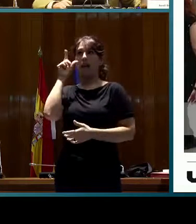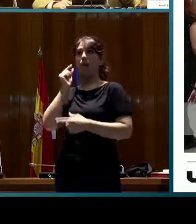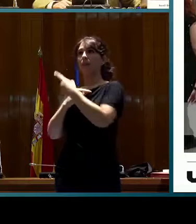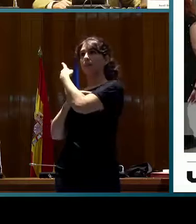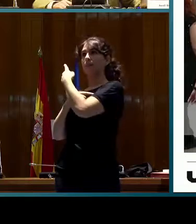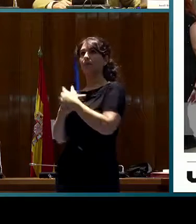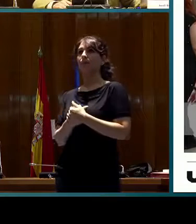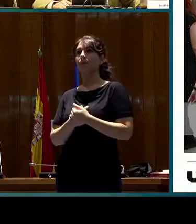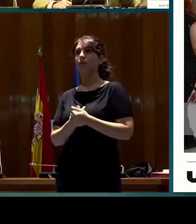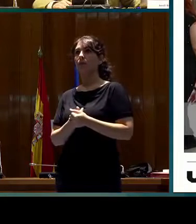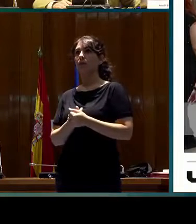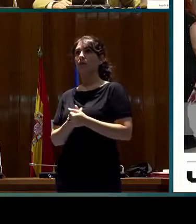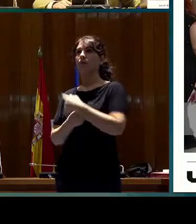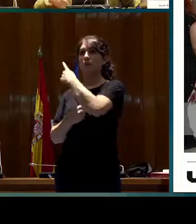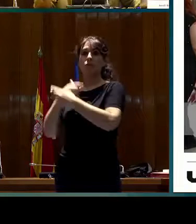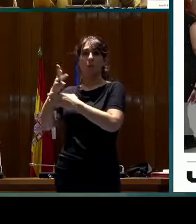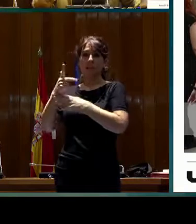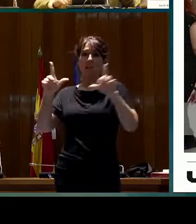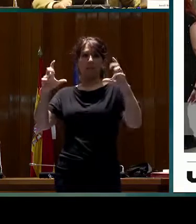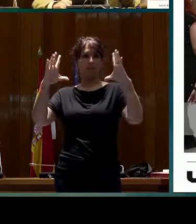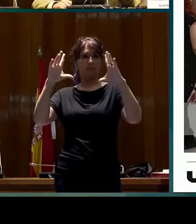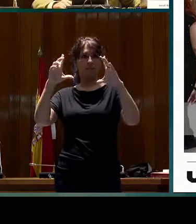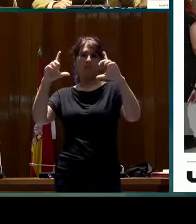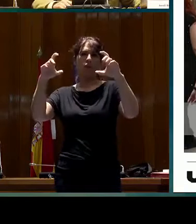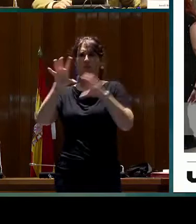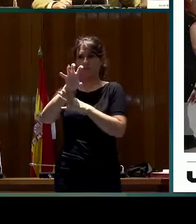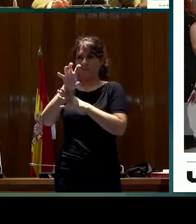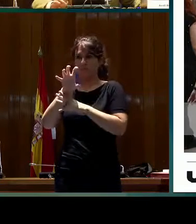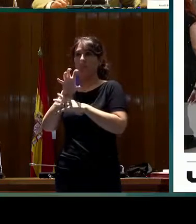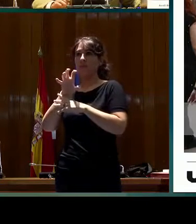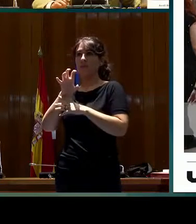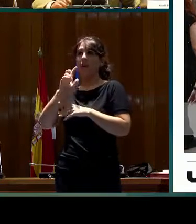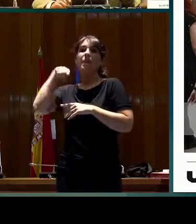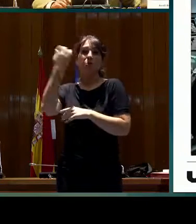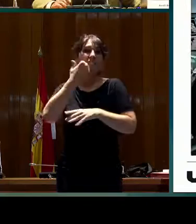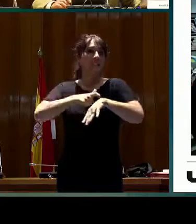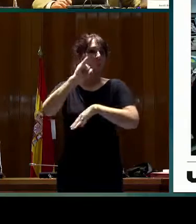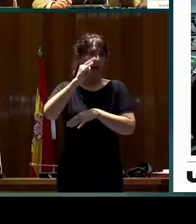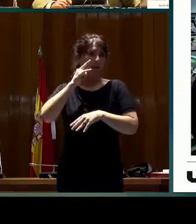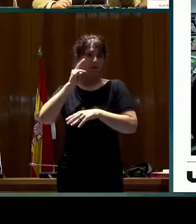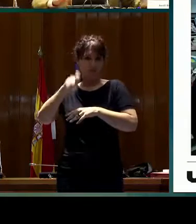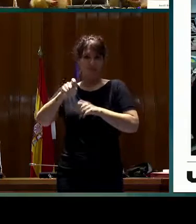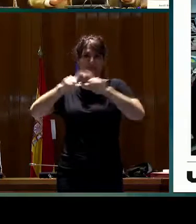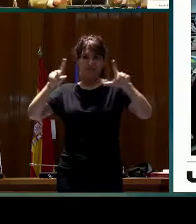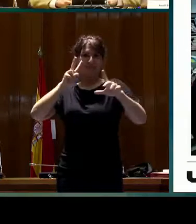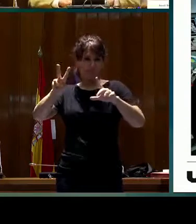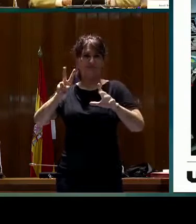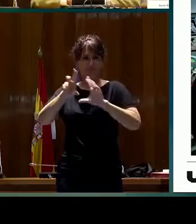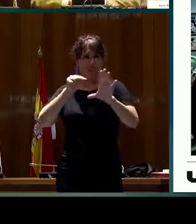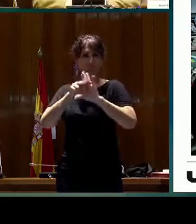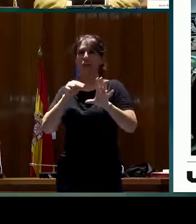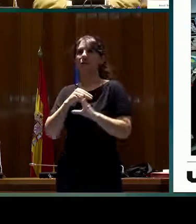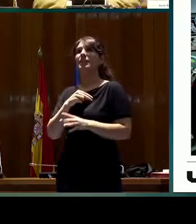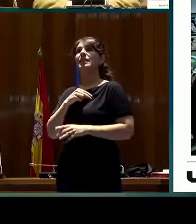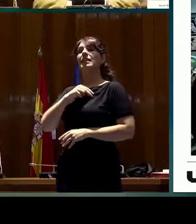un fotograma del documental, si luego hay tiempo podemos mirarlo, no sé si habrá tiempo. Y otro género,